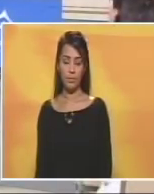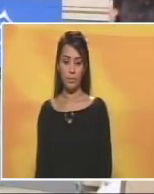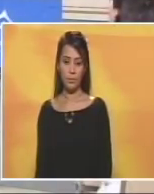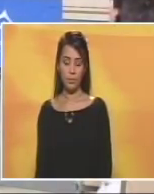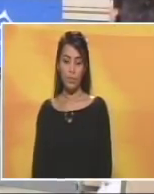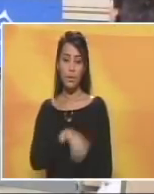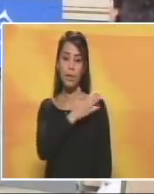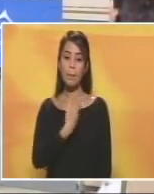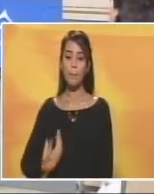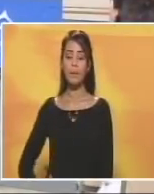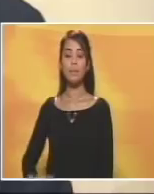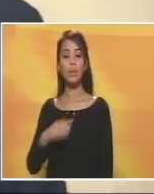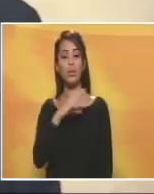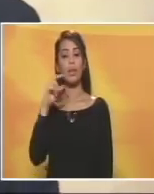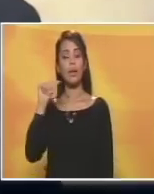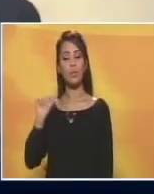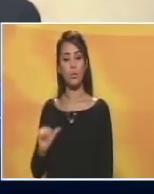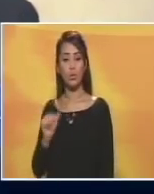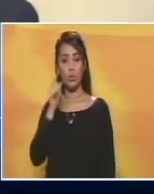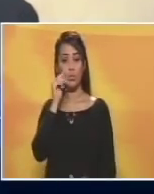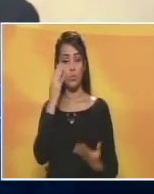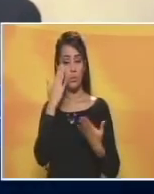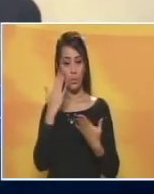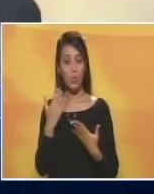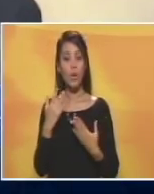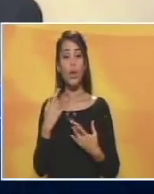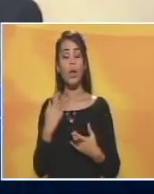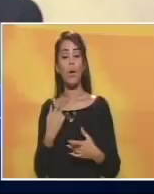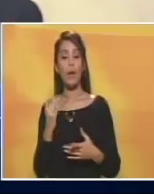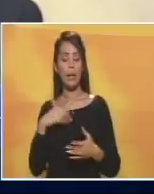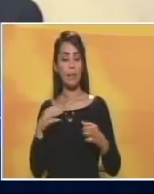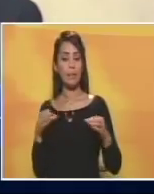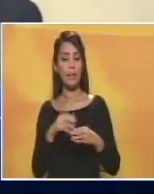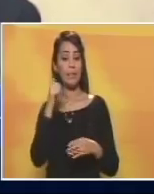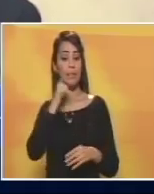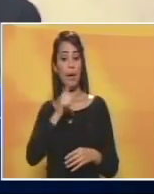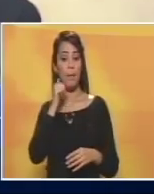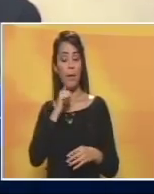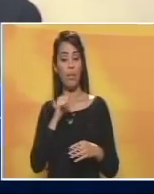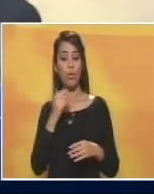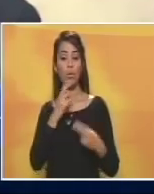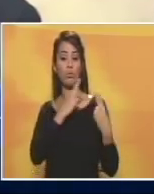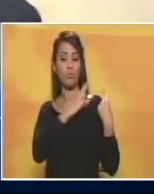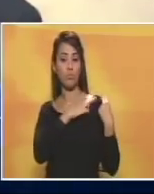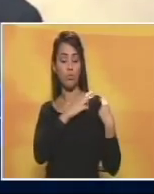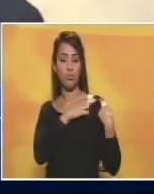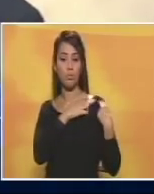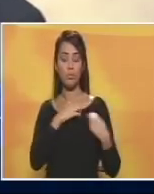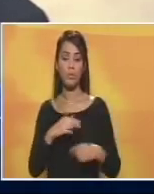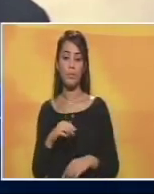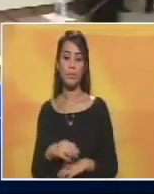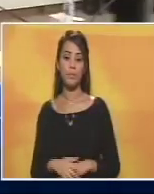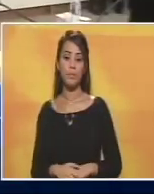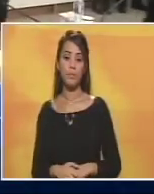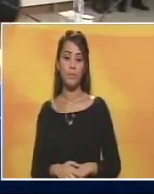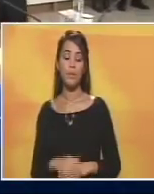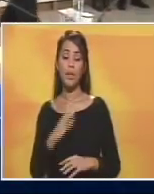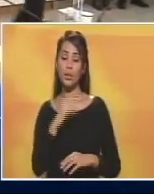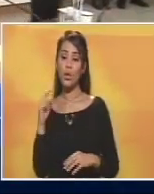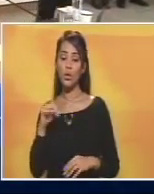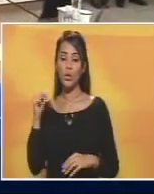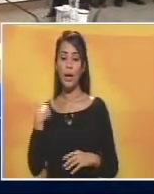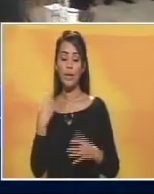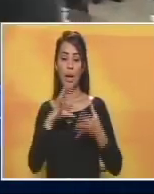El presidente de Corea del Sur, Moon Jae-in, se reunirá este sábado con miembros de la delegación norcoreana enviada a los